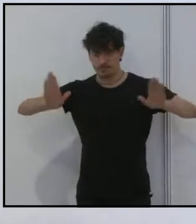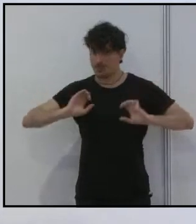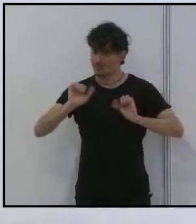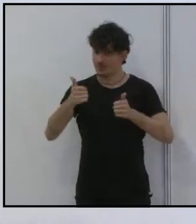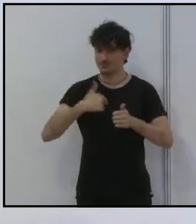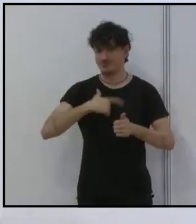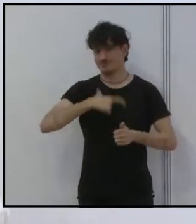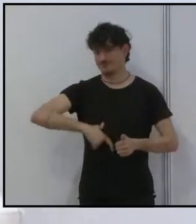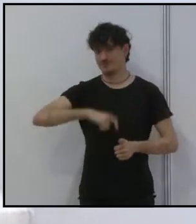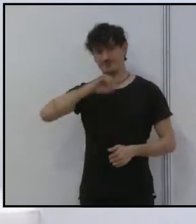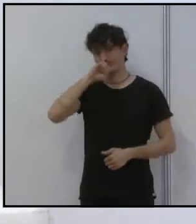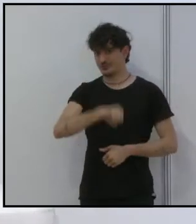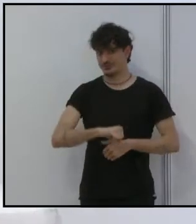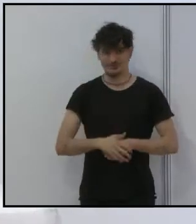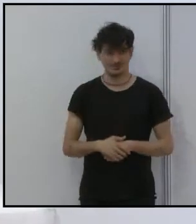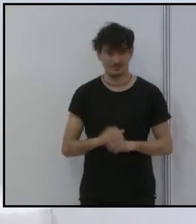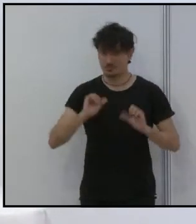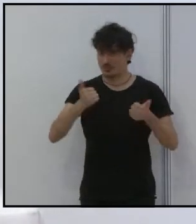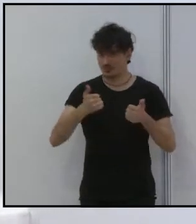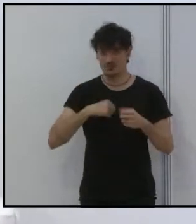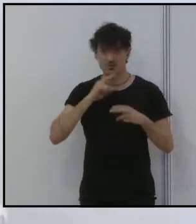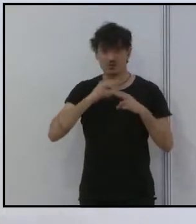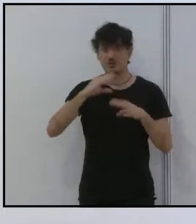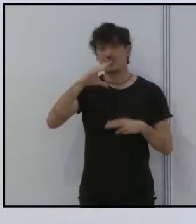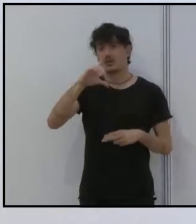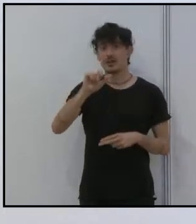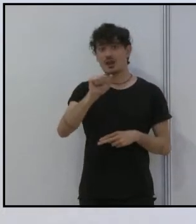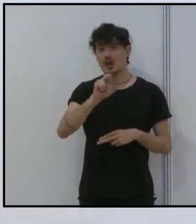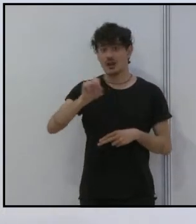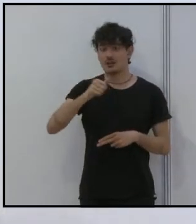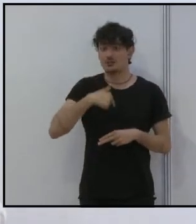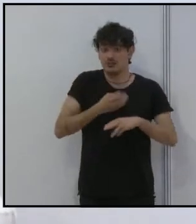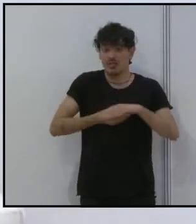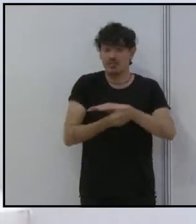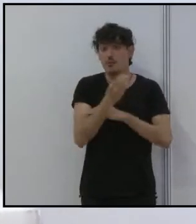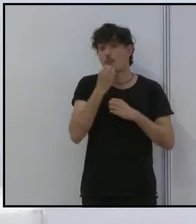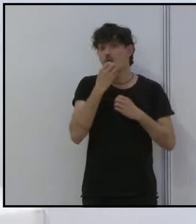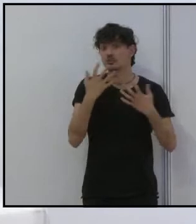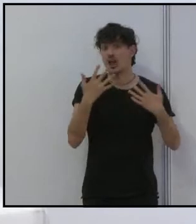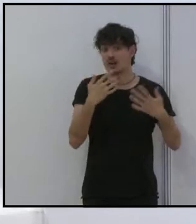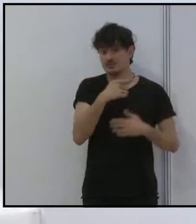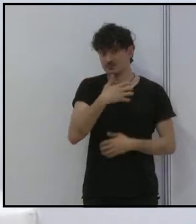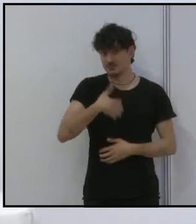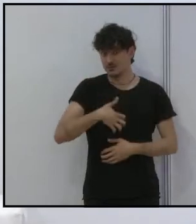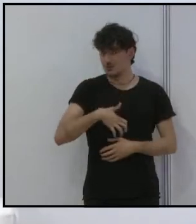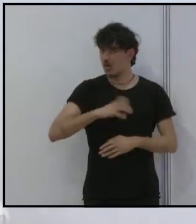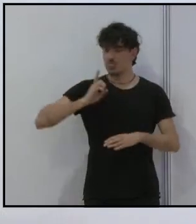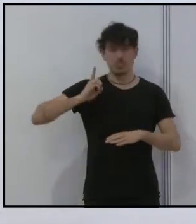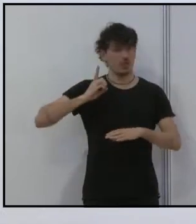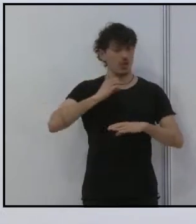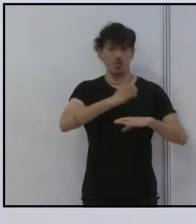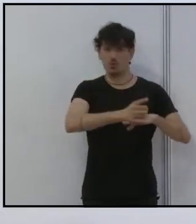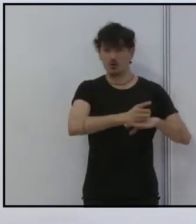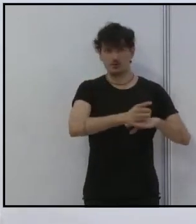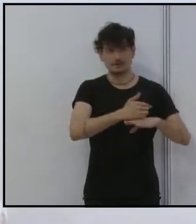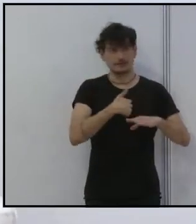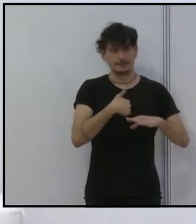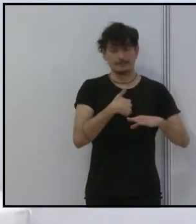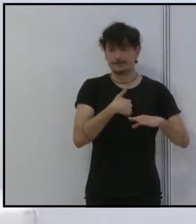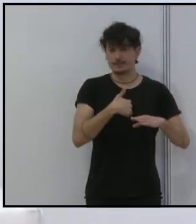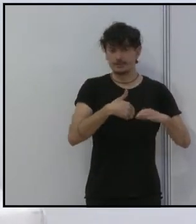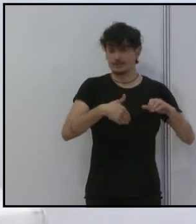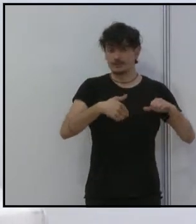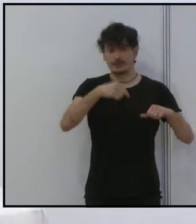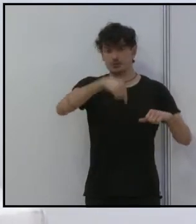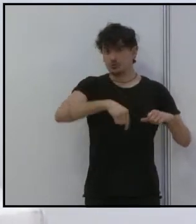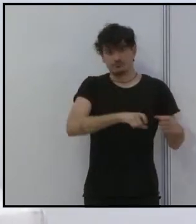gusta. Mi nombre es Clara Obligado, nací en Buenos Aires y una dictadura me lanzó del sur hacia el norte, a